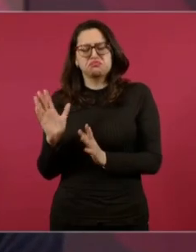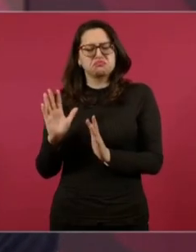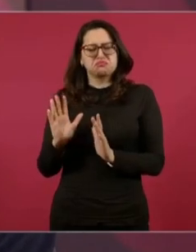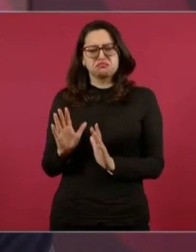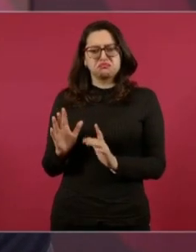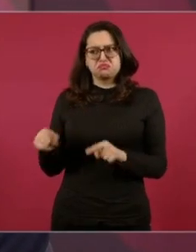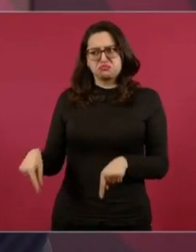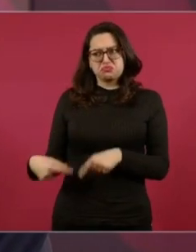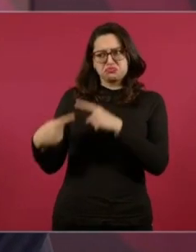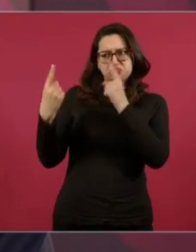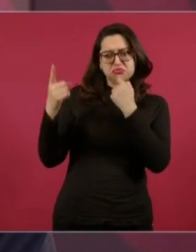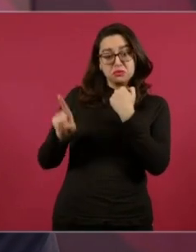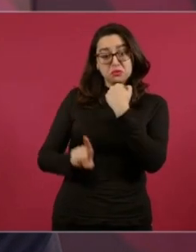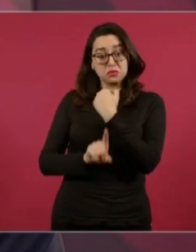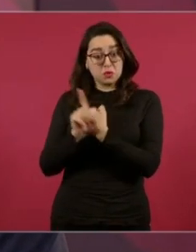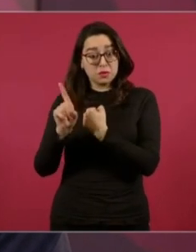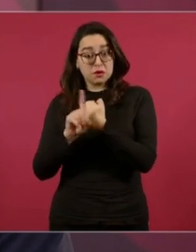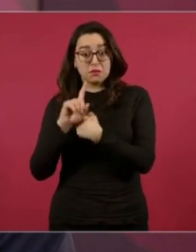ningún conflicto